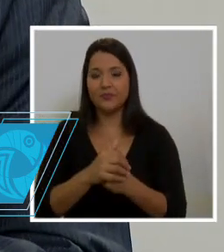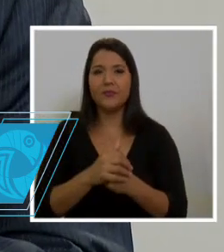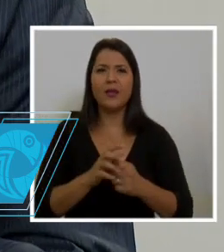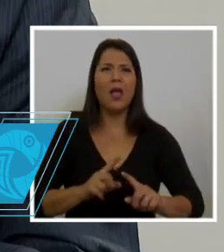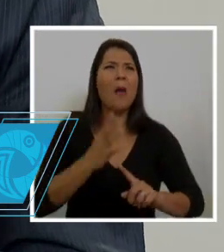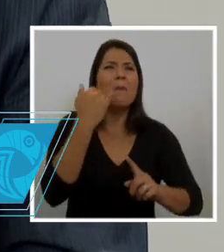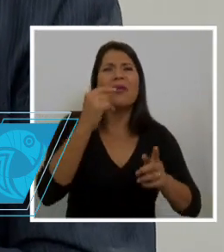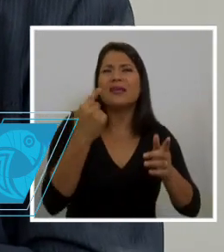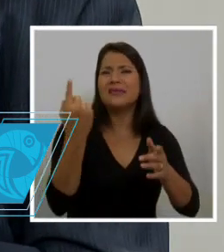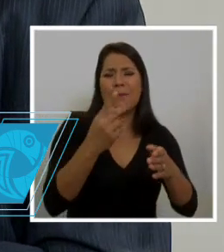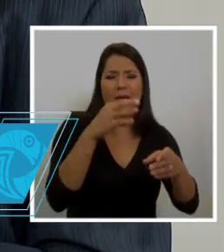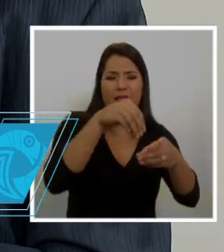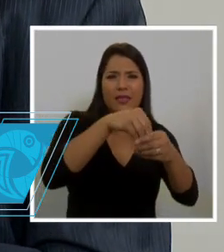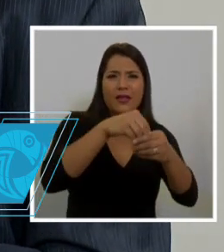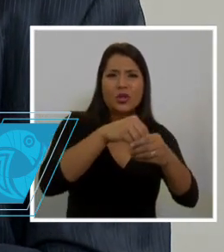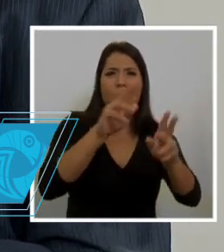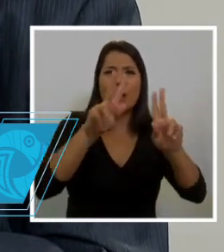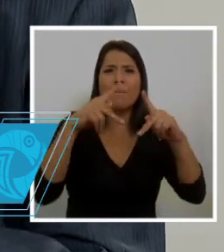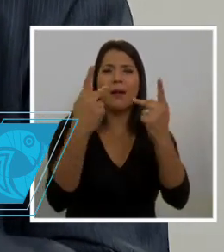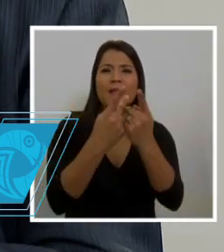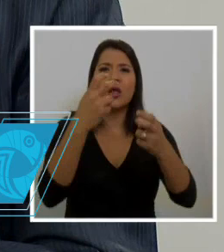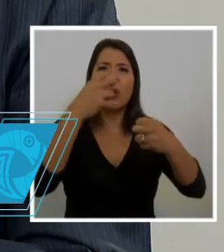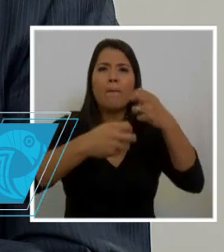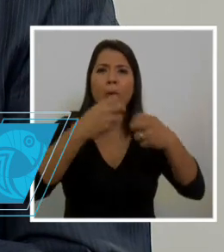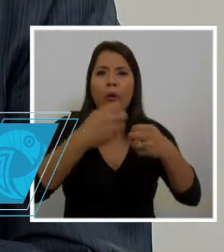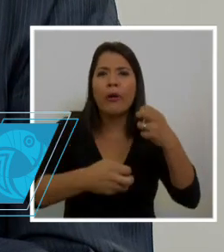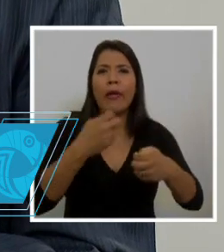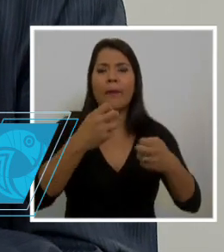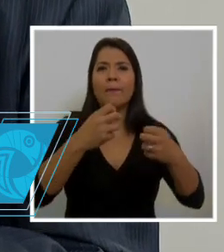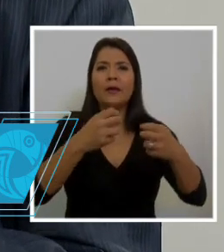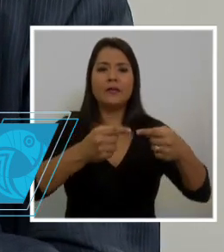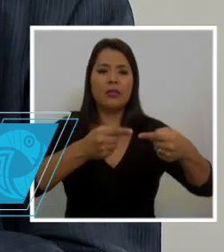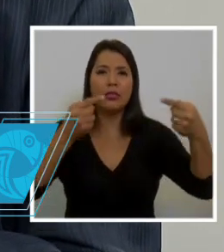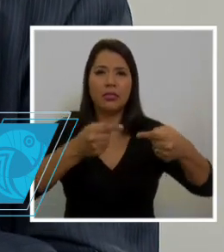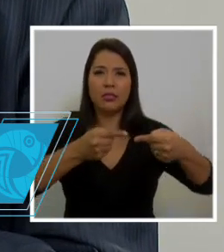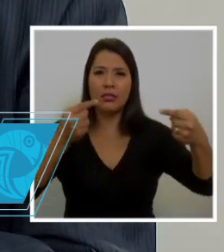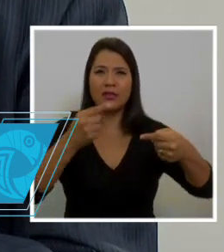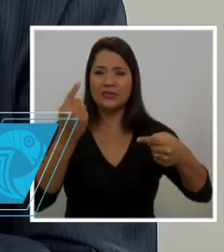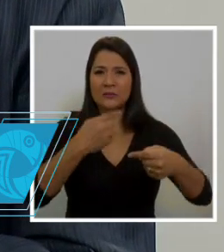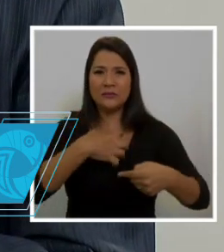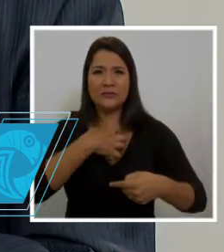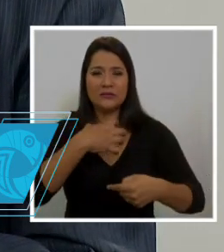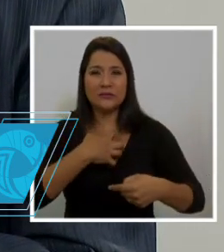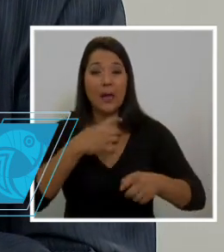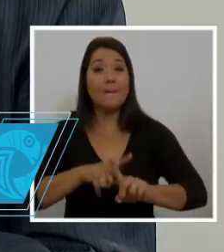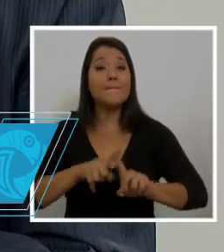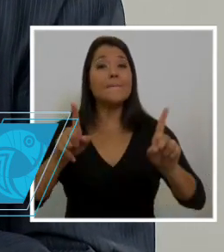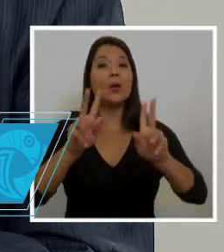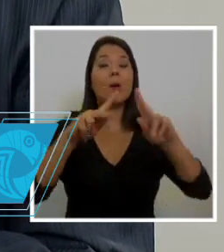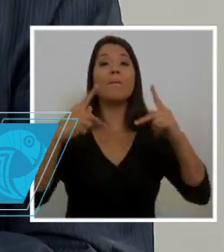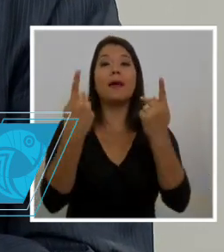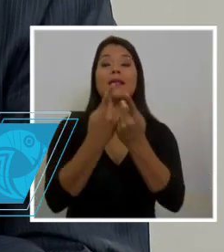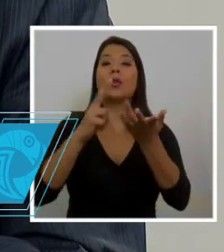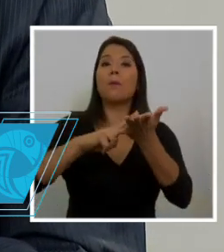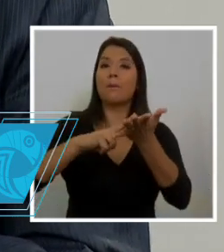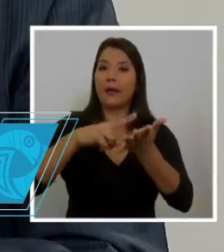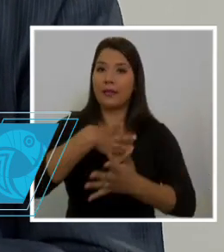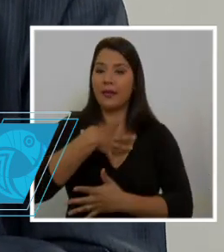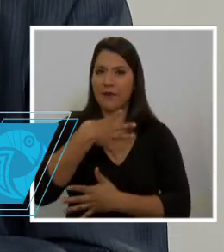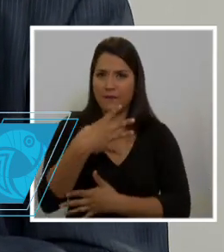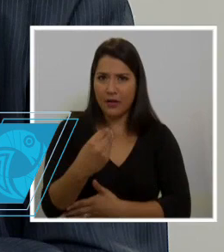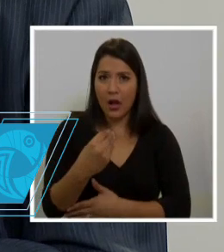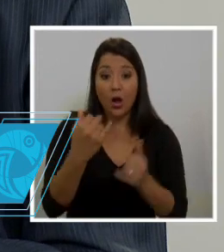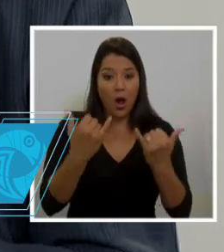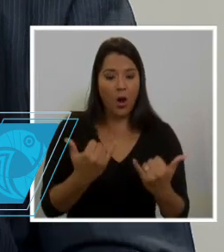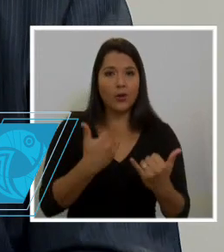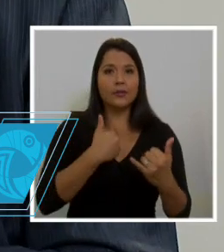envidias políticas, disconformidades políticas, pero que el Partido Liberación Nacional, a pesar de la crisis en